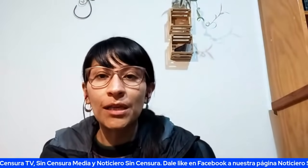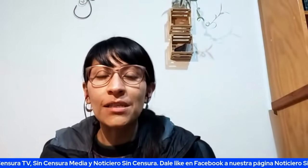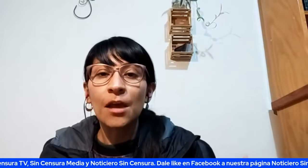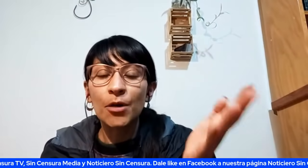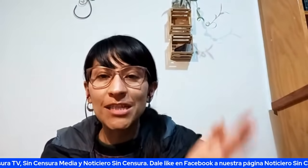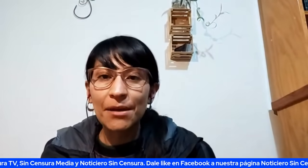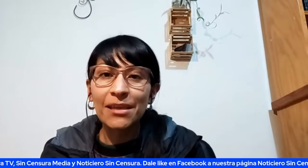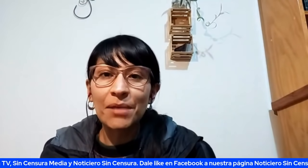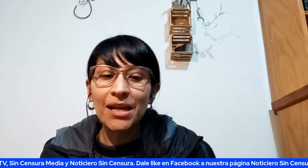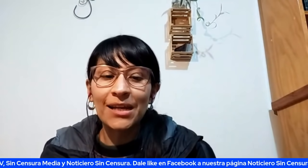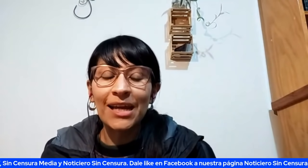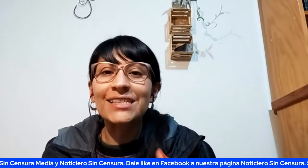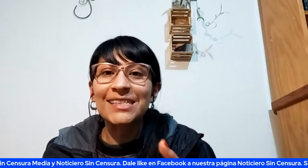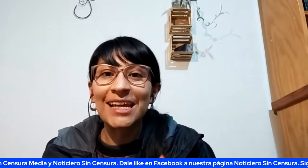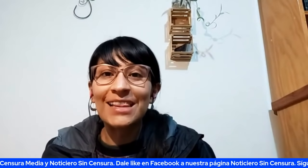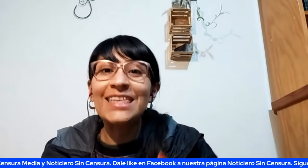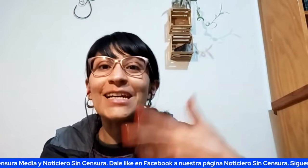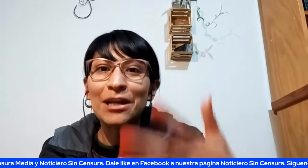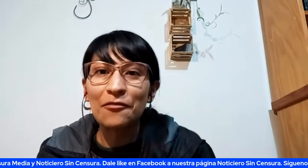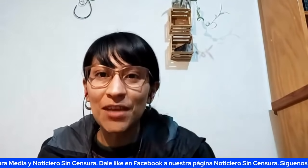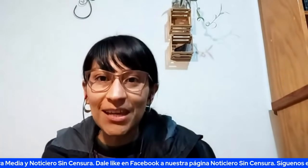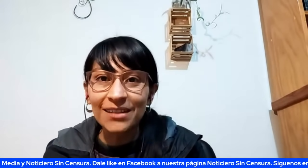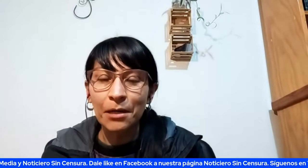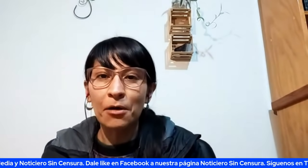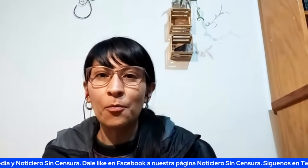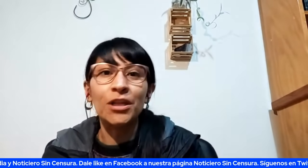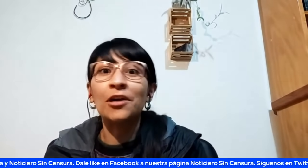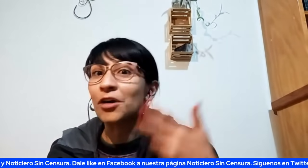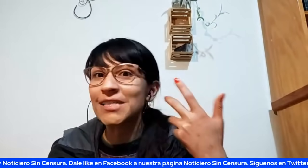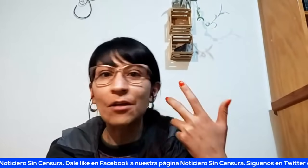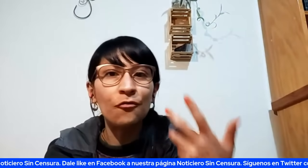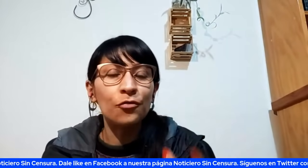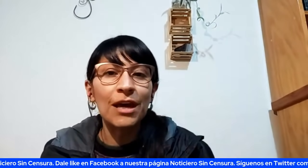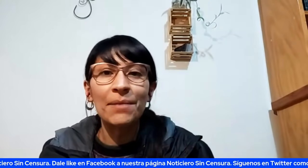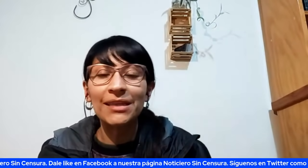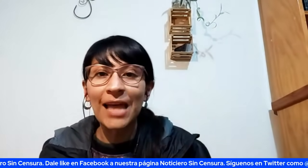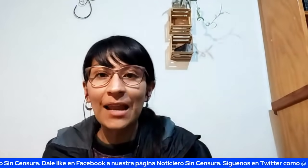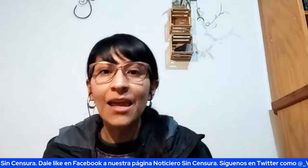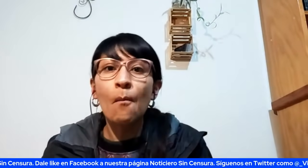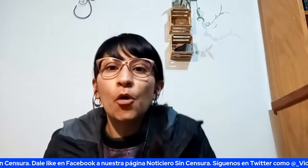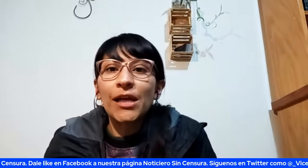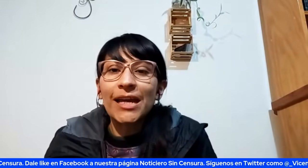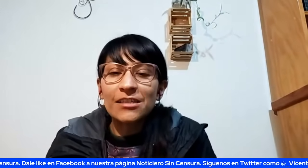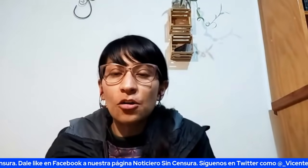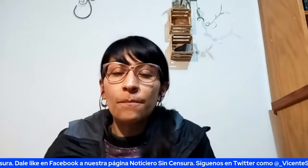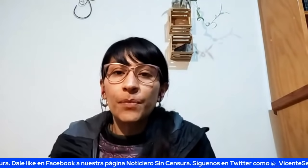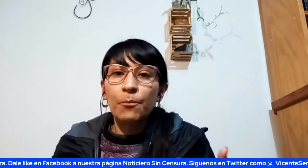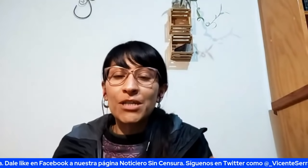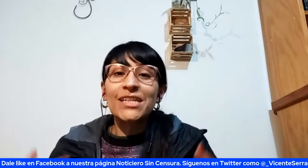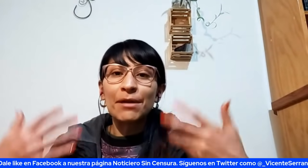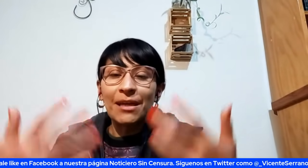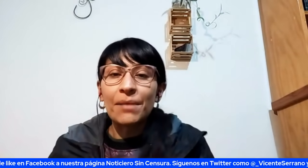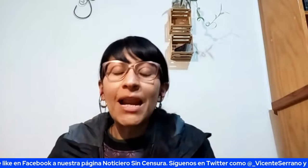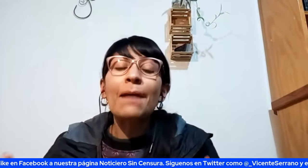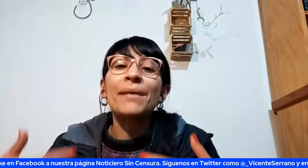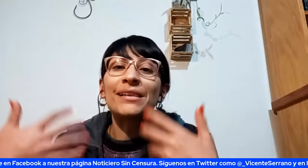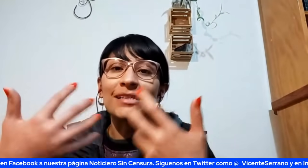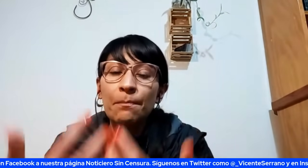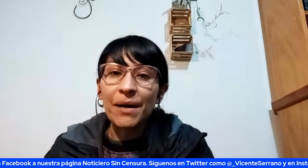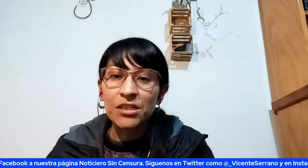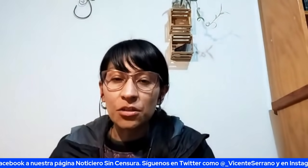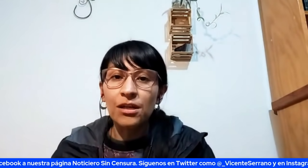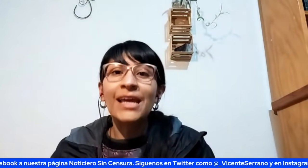fin de cuentas, pues lleva también a que se dignifique el trabajo político, que es algo fundamental, porque esto pues lleva también